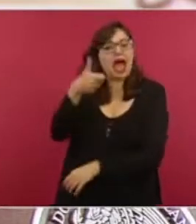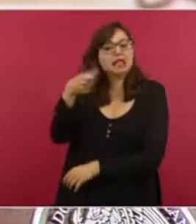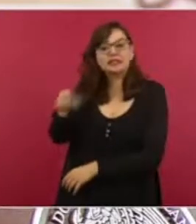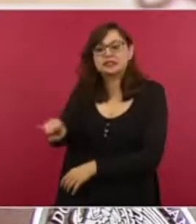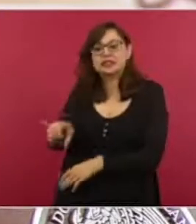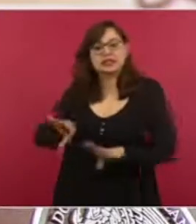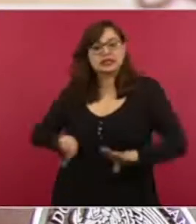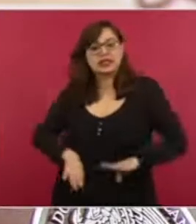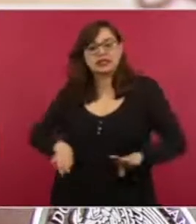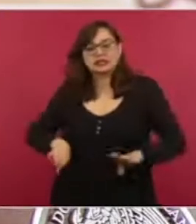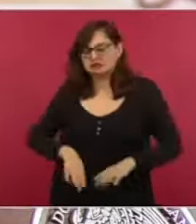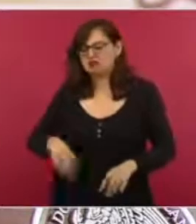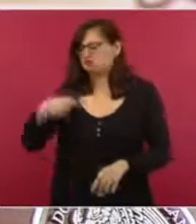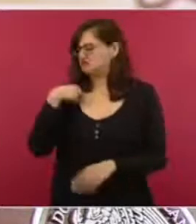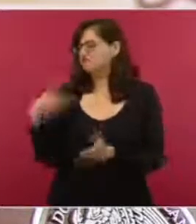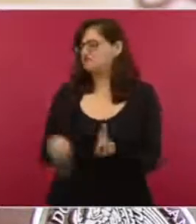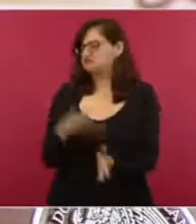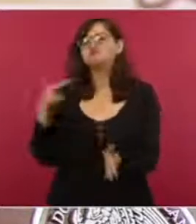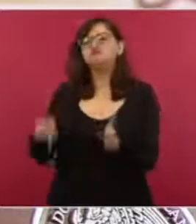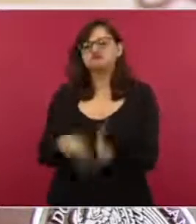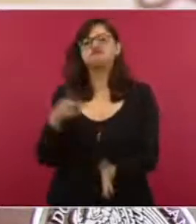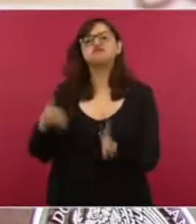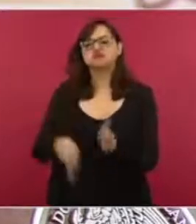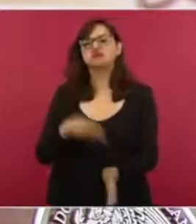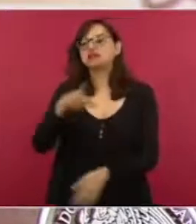Y no me voy a cansar de estarlos diciendo, porque